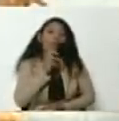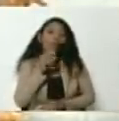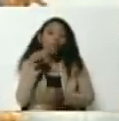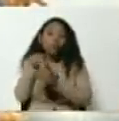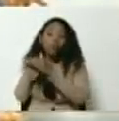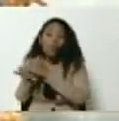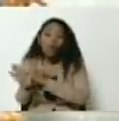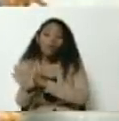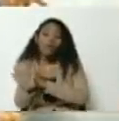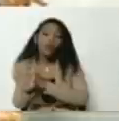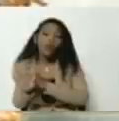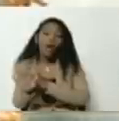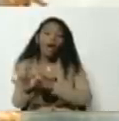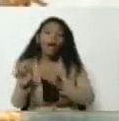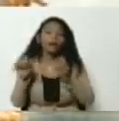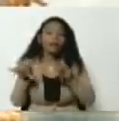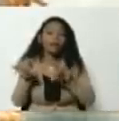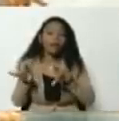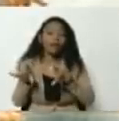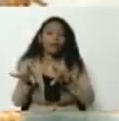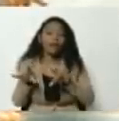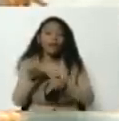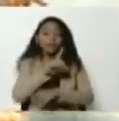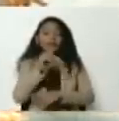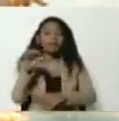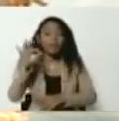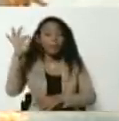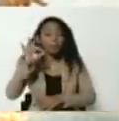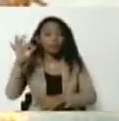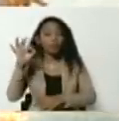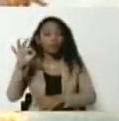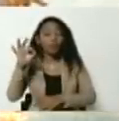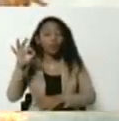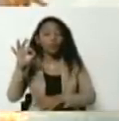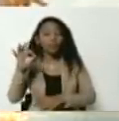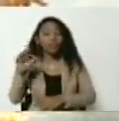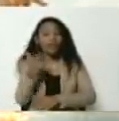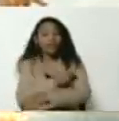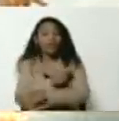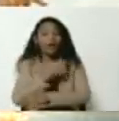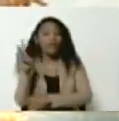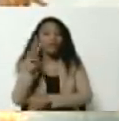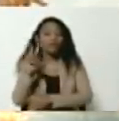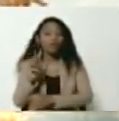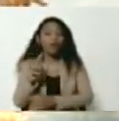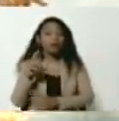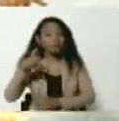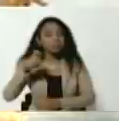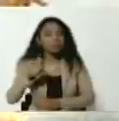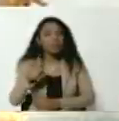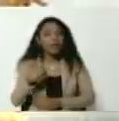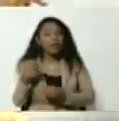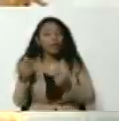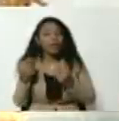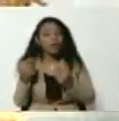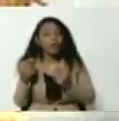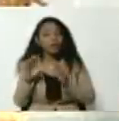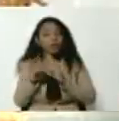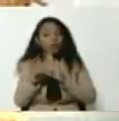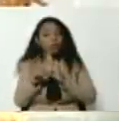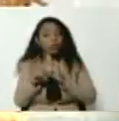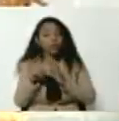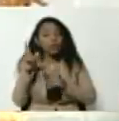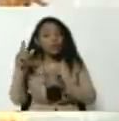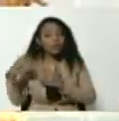en Inglaterra se podría comprar el 100% de las vacunas que Venezuela necesita. Y con la plata que se robó la Reserva